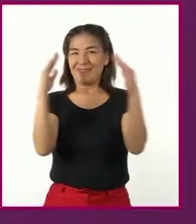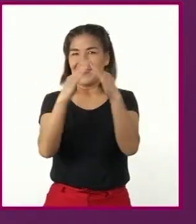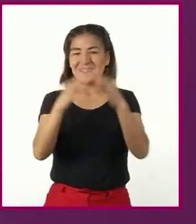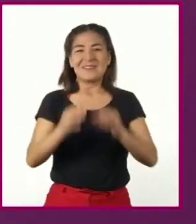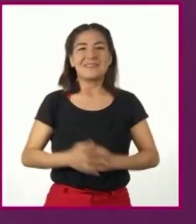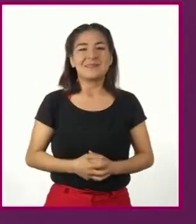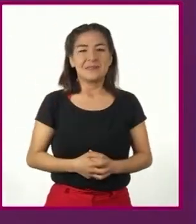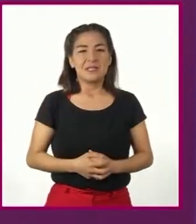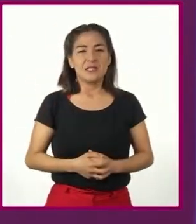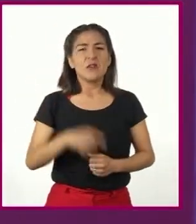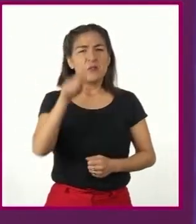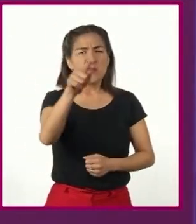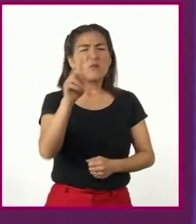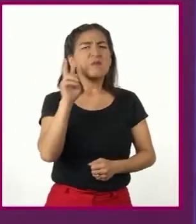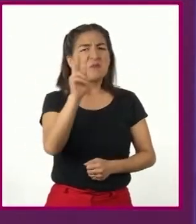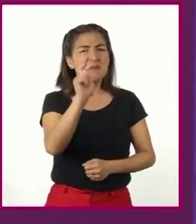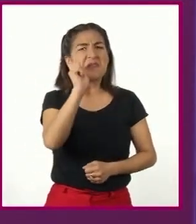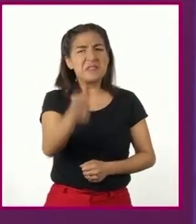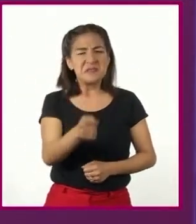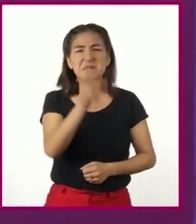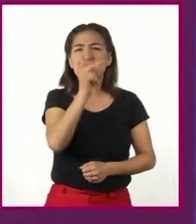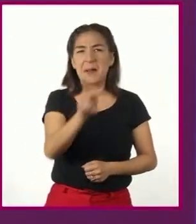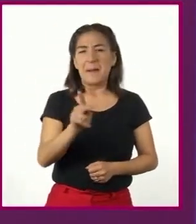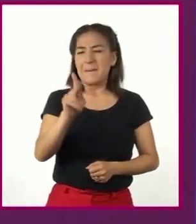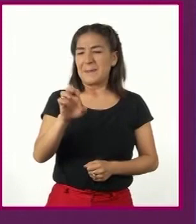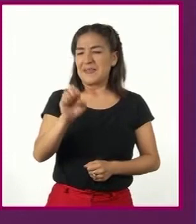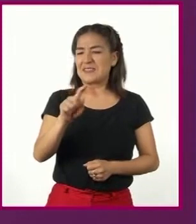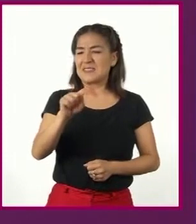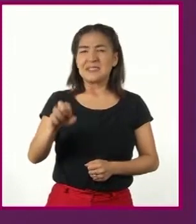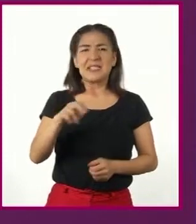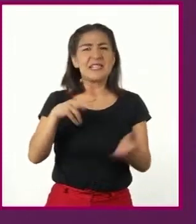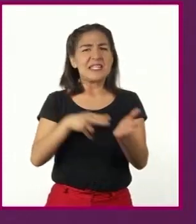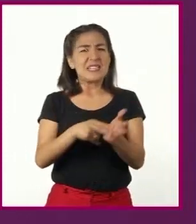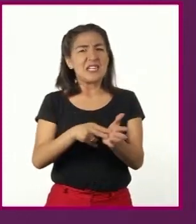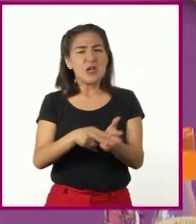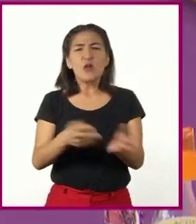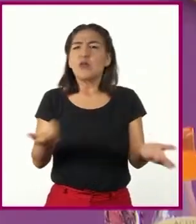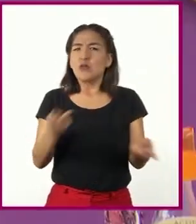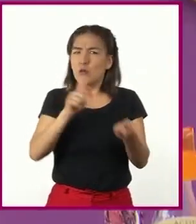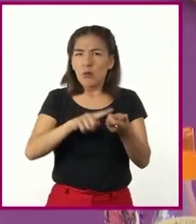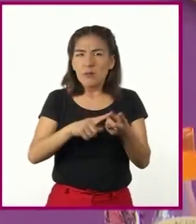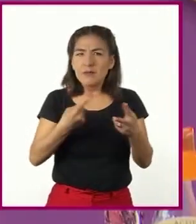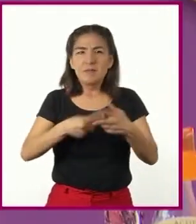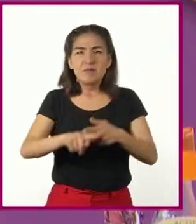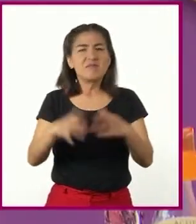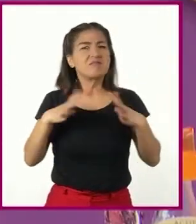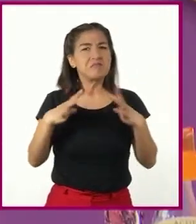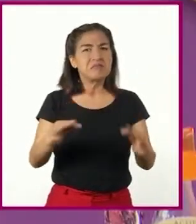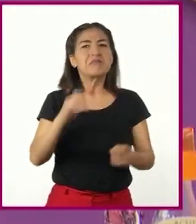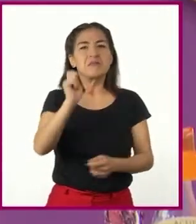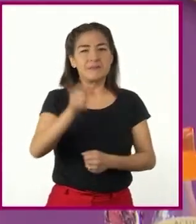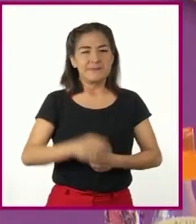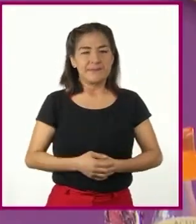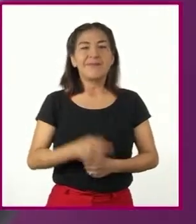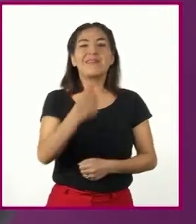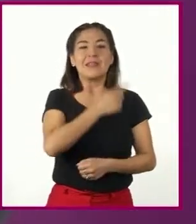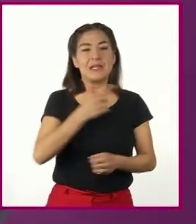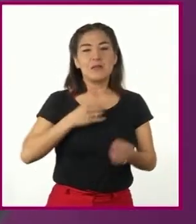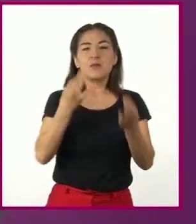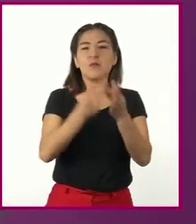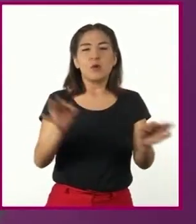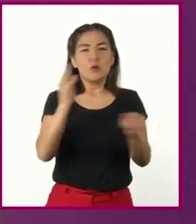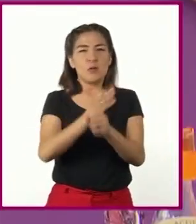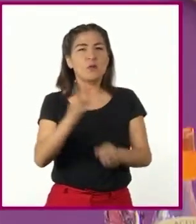oído hablar de la peste negra? ¿Dónde surgió? ¿Qué sucedió? Qué importante nos resulta en este